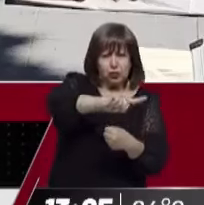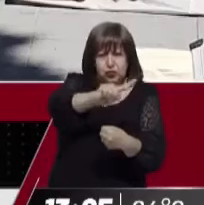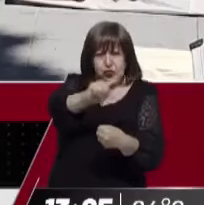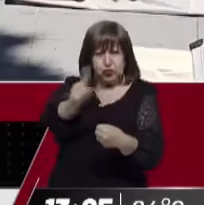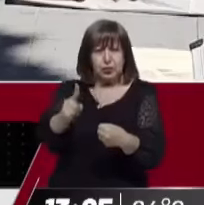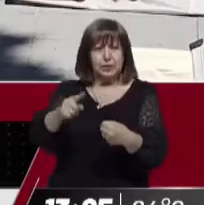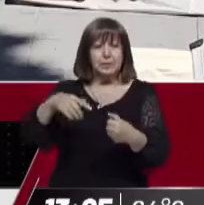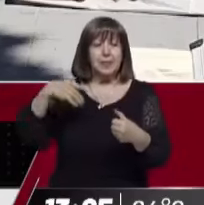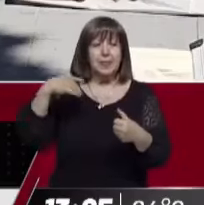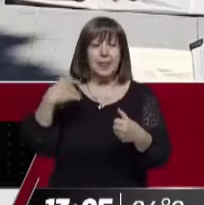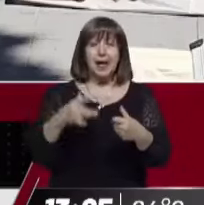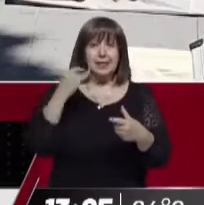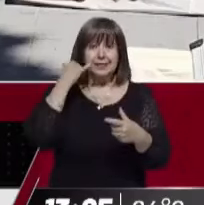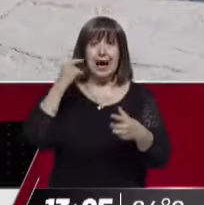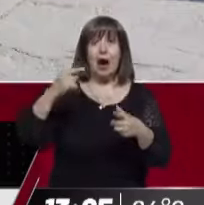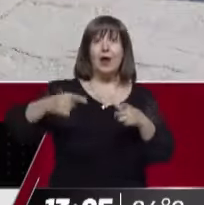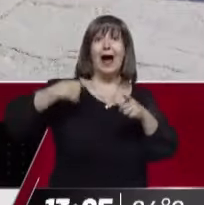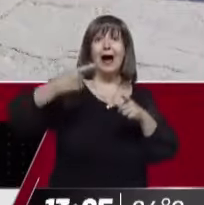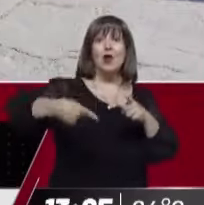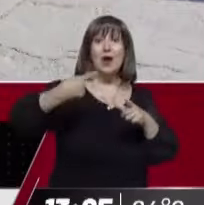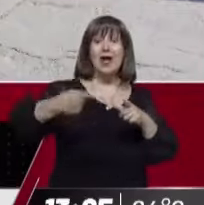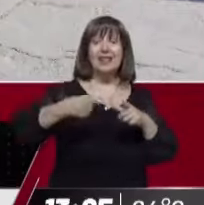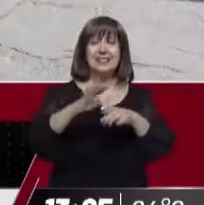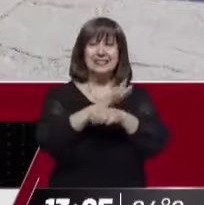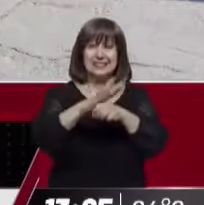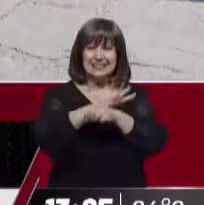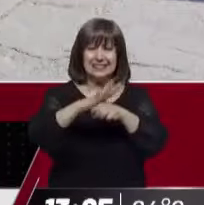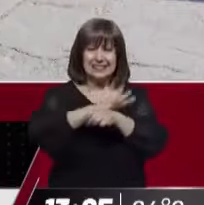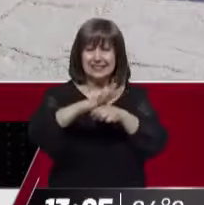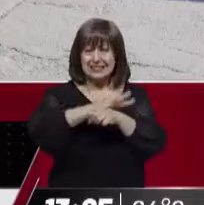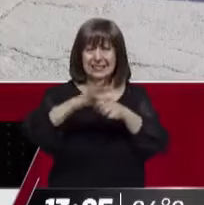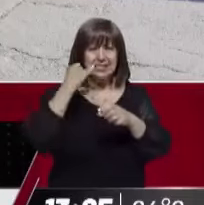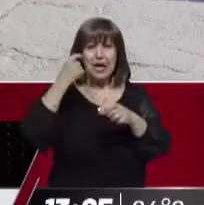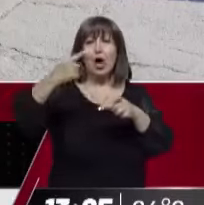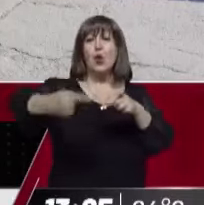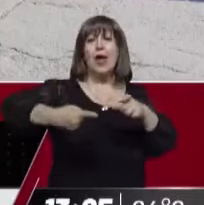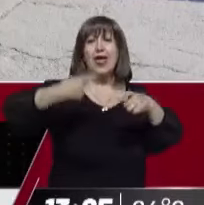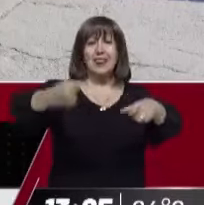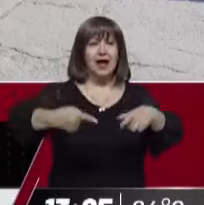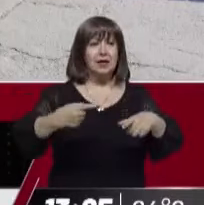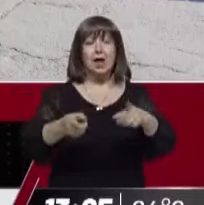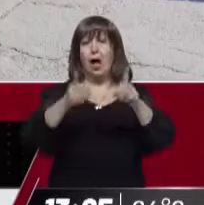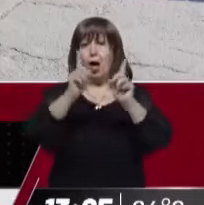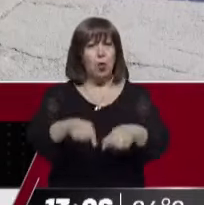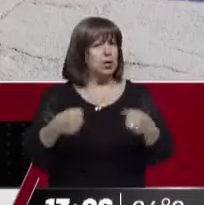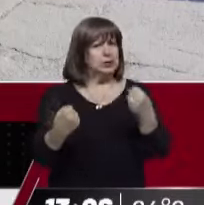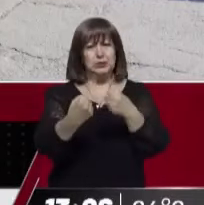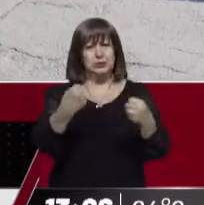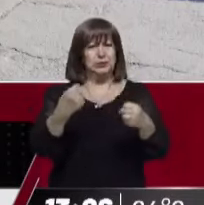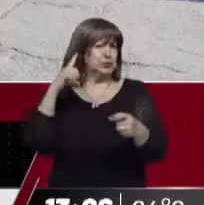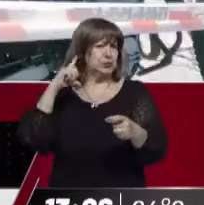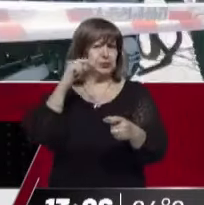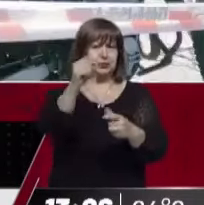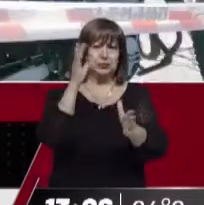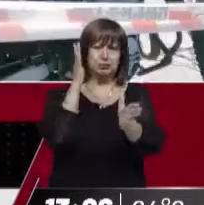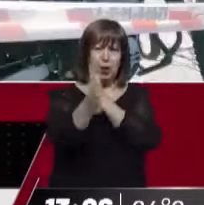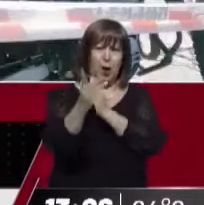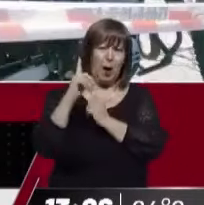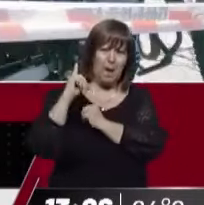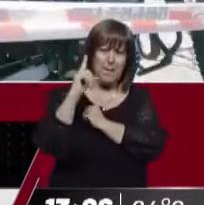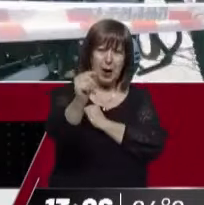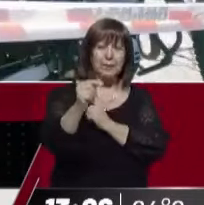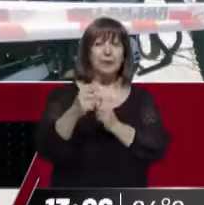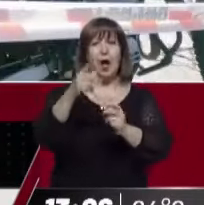vino, porque mirá cómo está la rueda, totalmente destruida, y sin embargo siguió circulando en esa dirección y